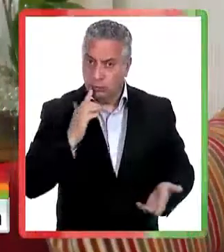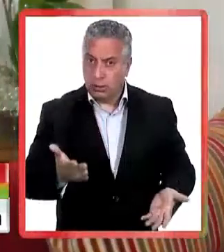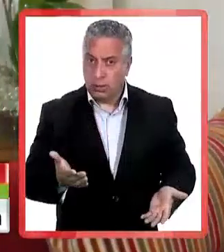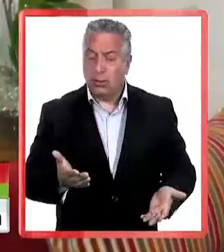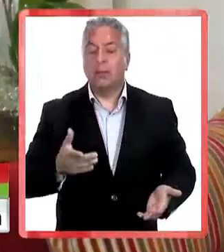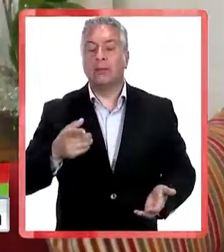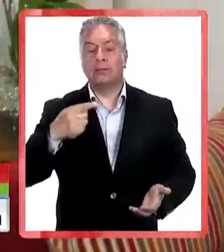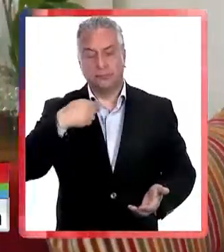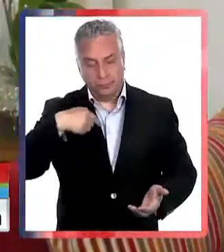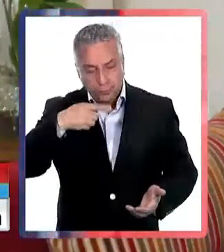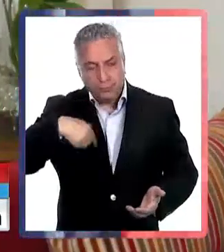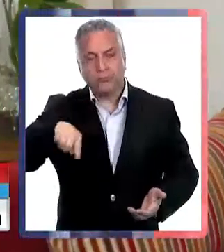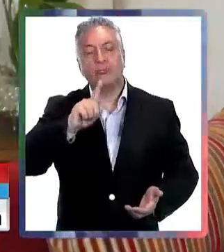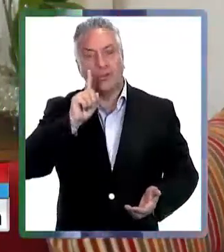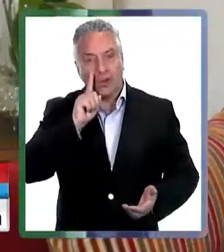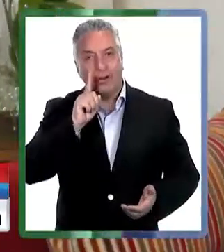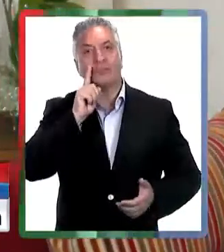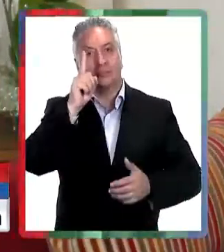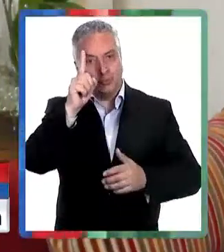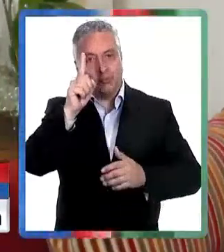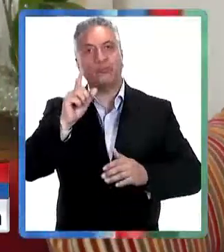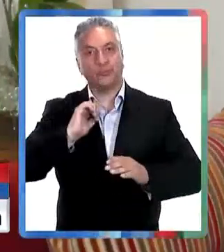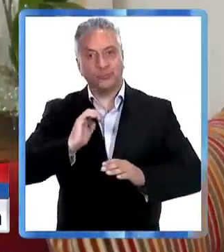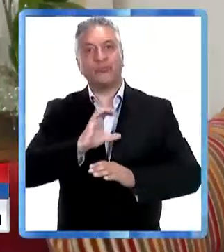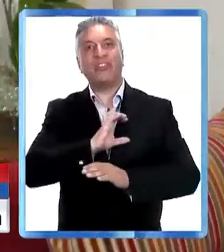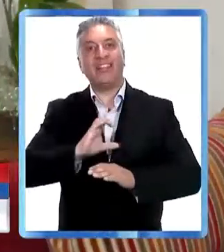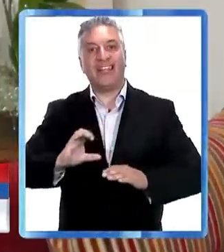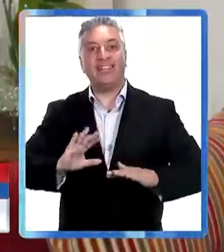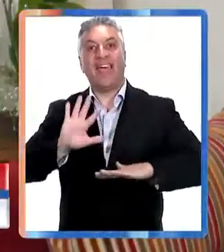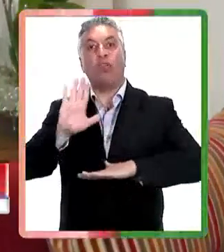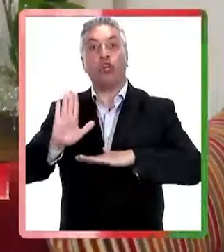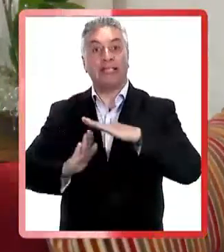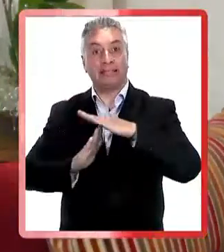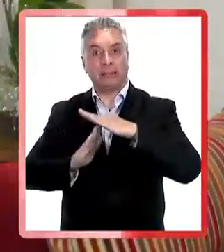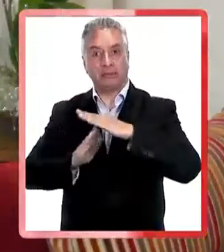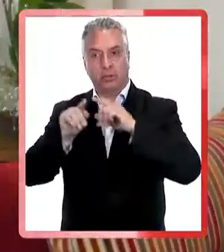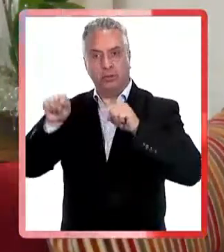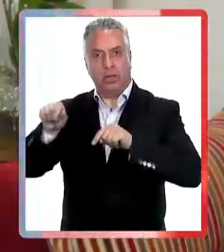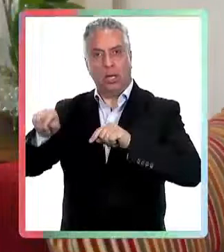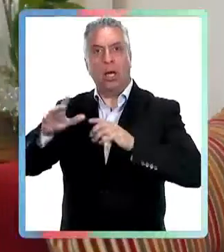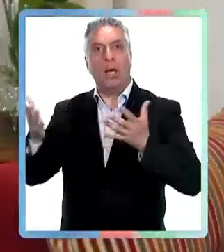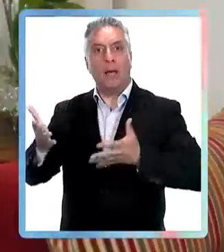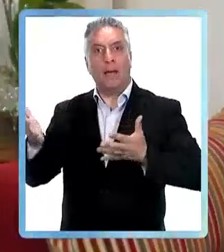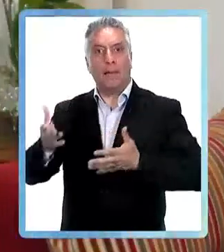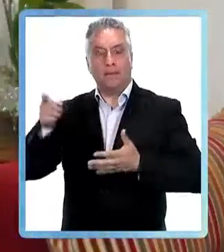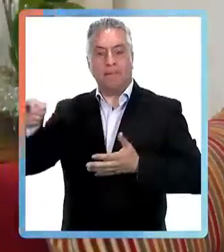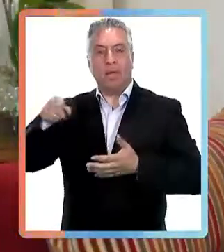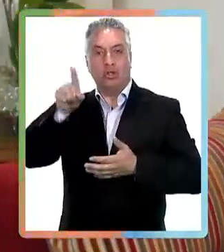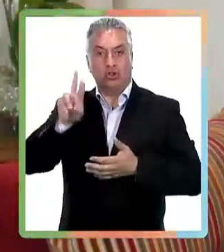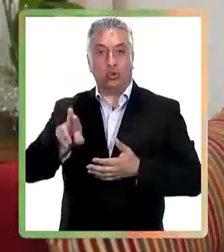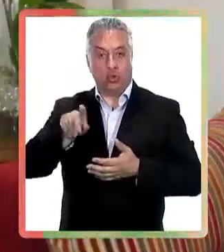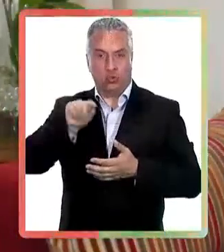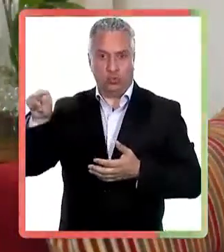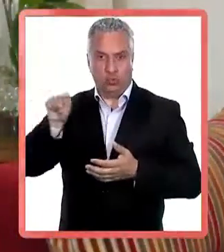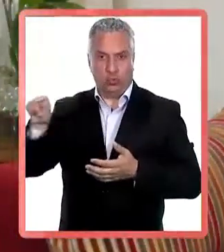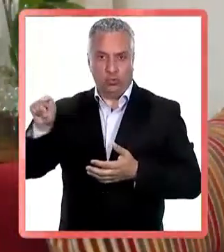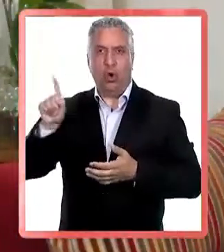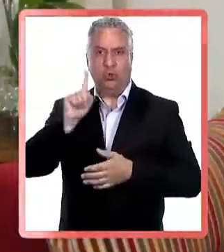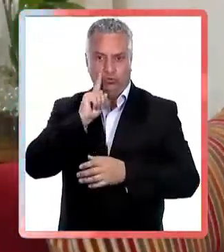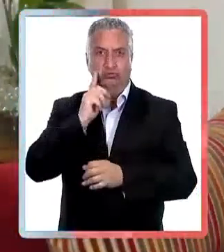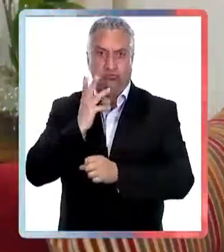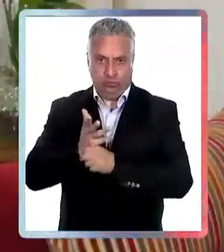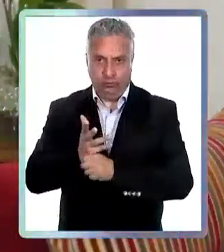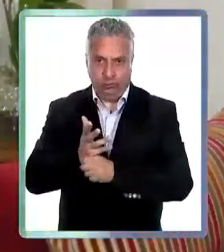un estado de excepción constitucional en la macrozona sur, porque el fenómeno que ahí se